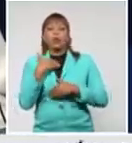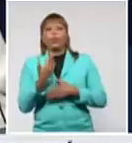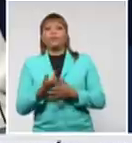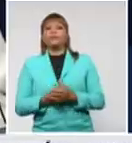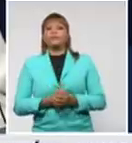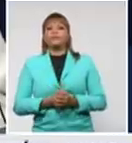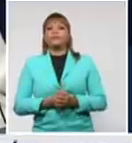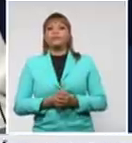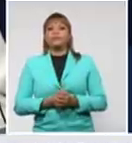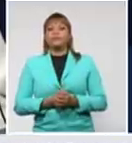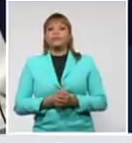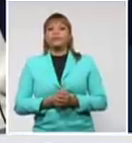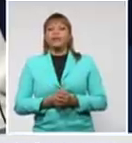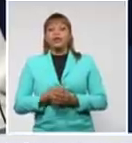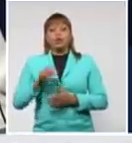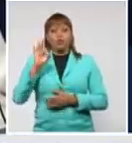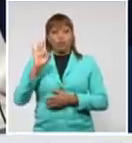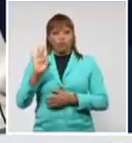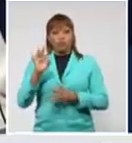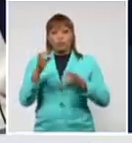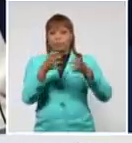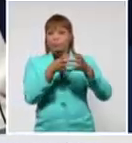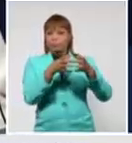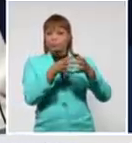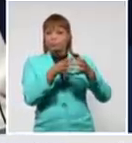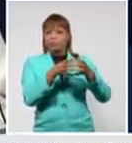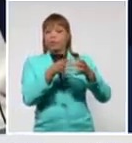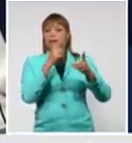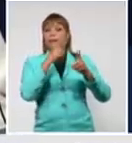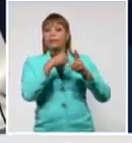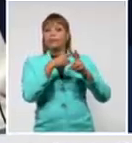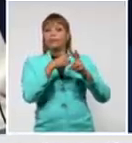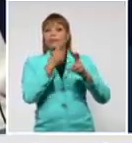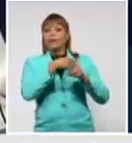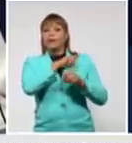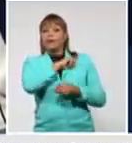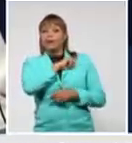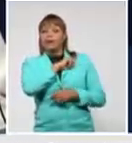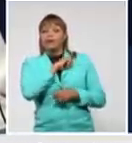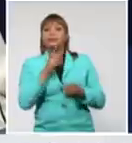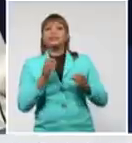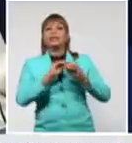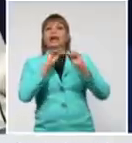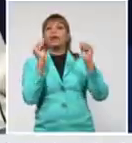Y con estos 8 que se diagnosticaron ayer, se acumulan